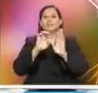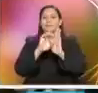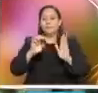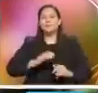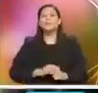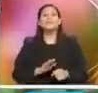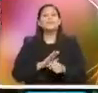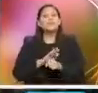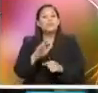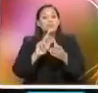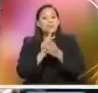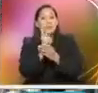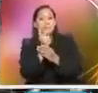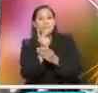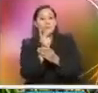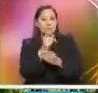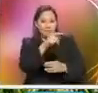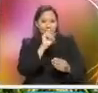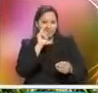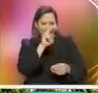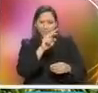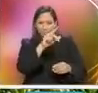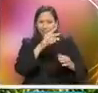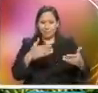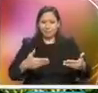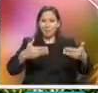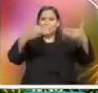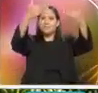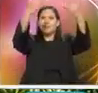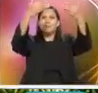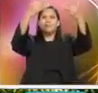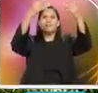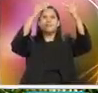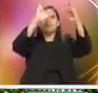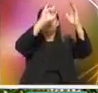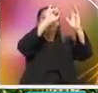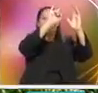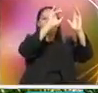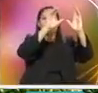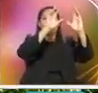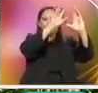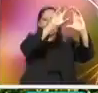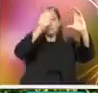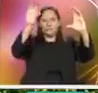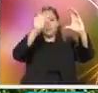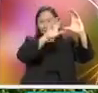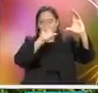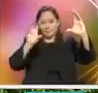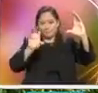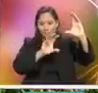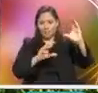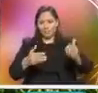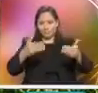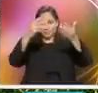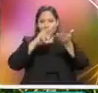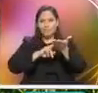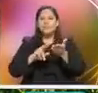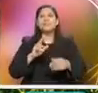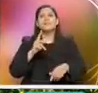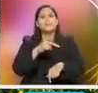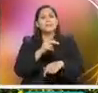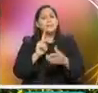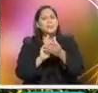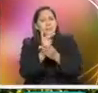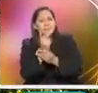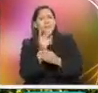ejemplo, ¿cuáles serían las plantas? Ahí estamos viendo, mira, los muros verticales, los jardines verticales. ¿Y cuáles serían las plantas más adecuadas